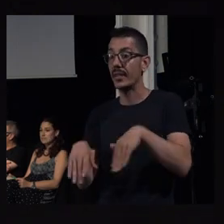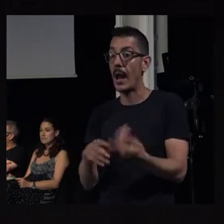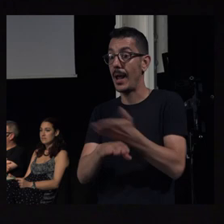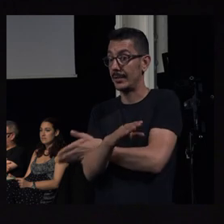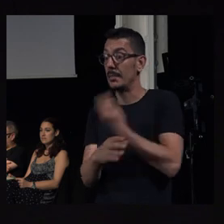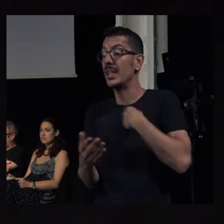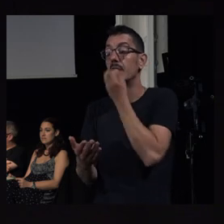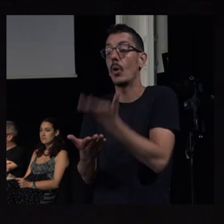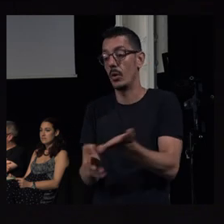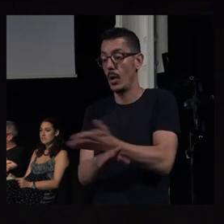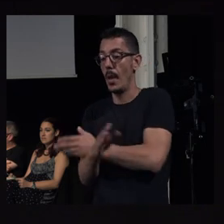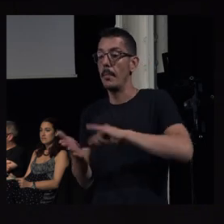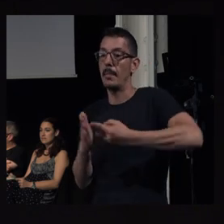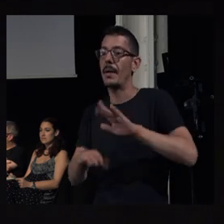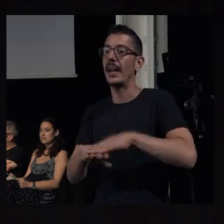Entonces, yo que soy el tío Gilito,